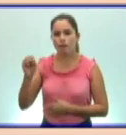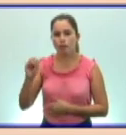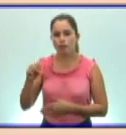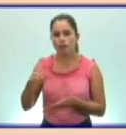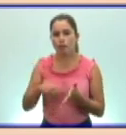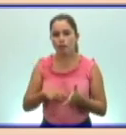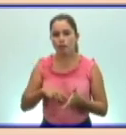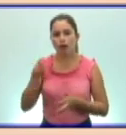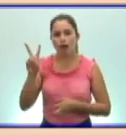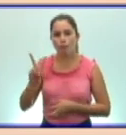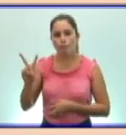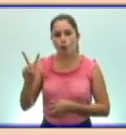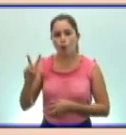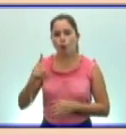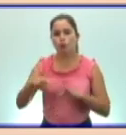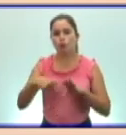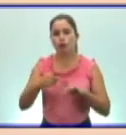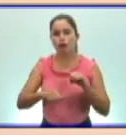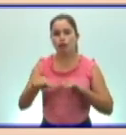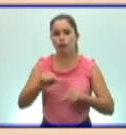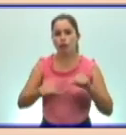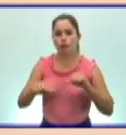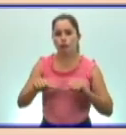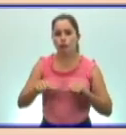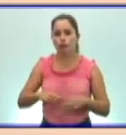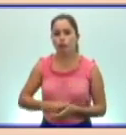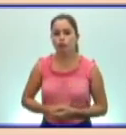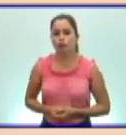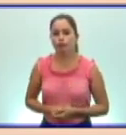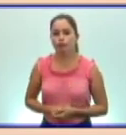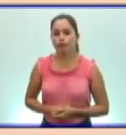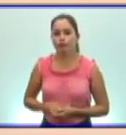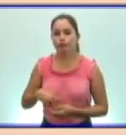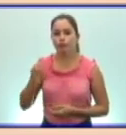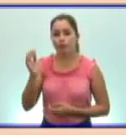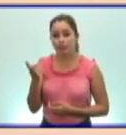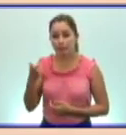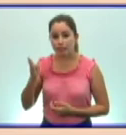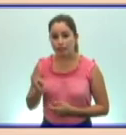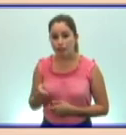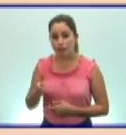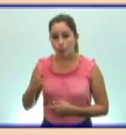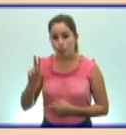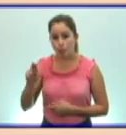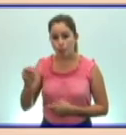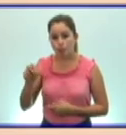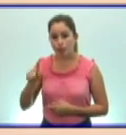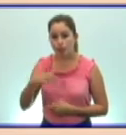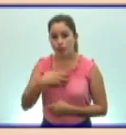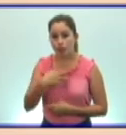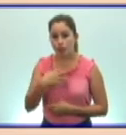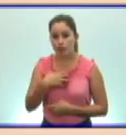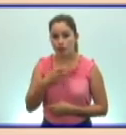el volumen de la disolución. Cancelamos las unidades y tendríamos entonces,